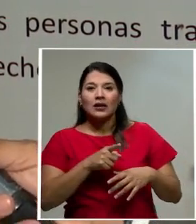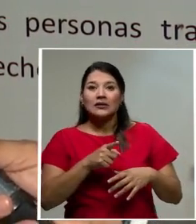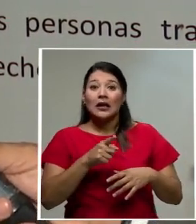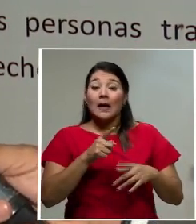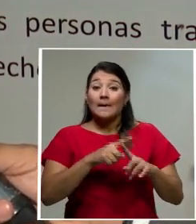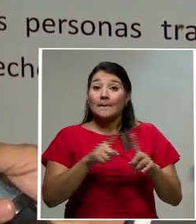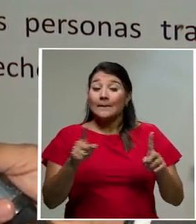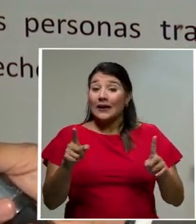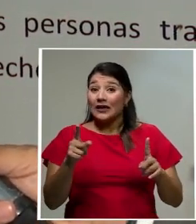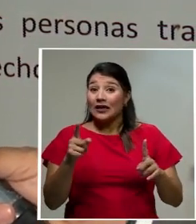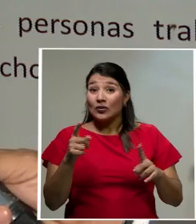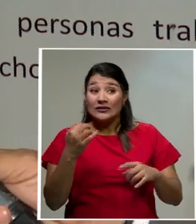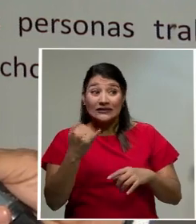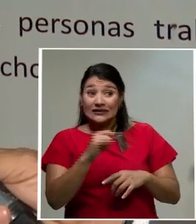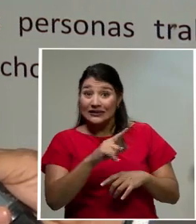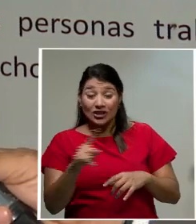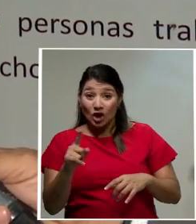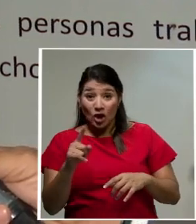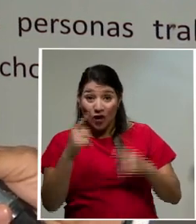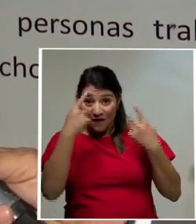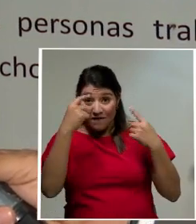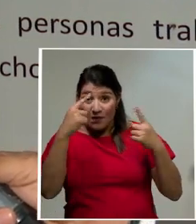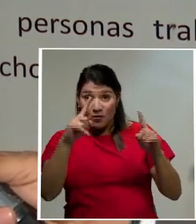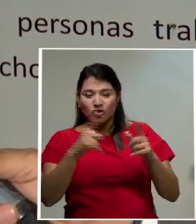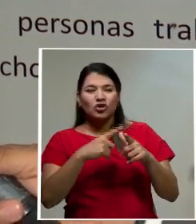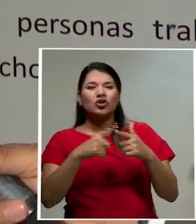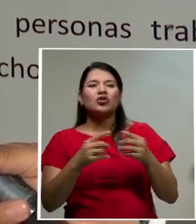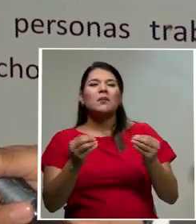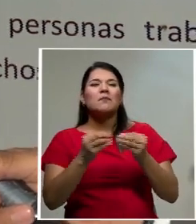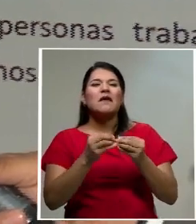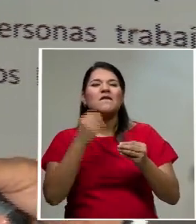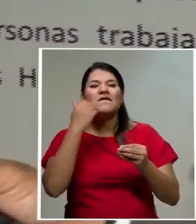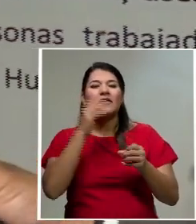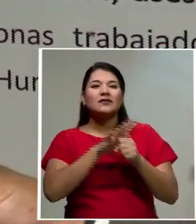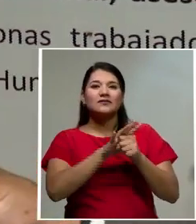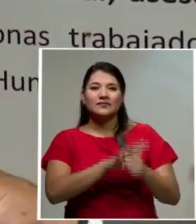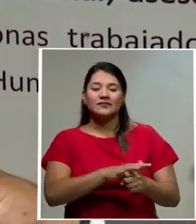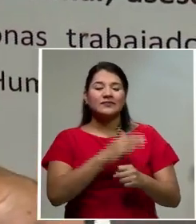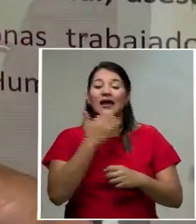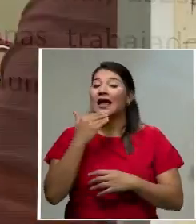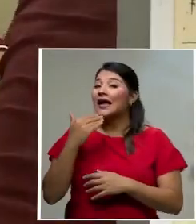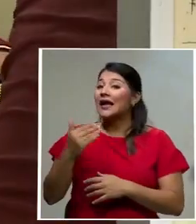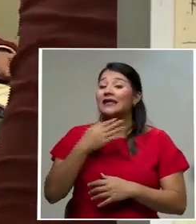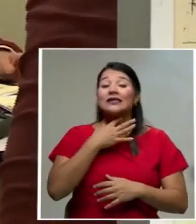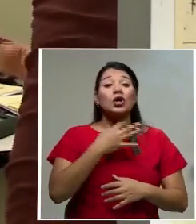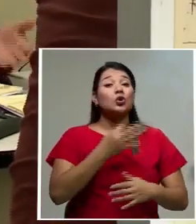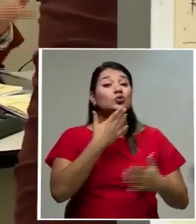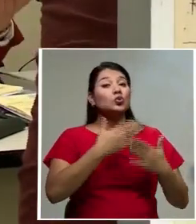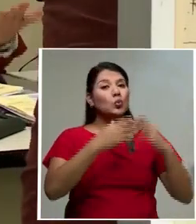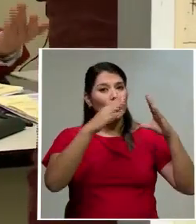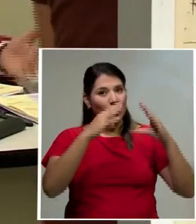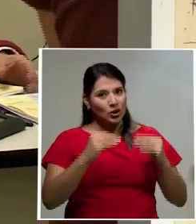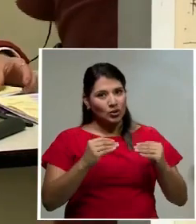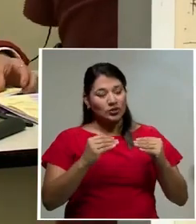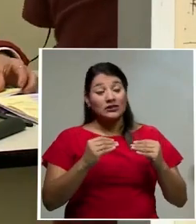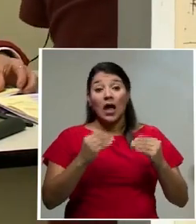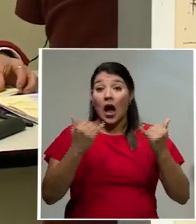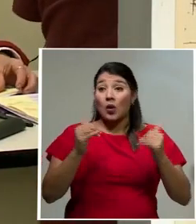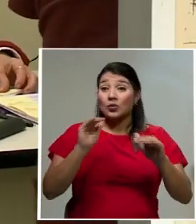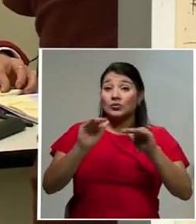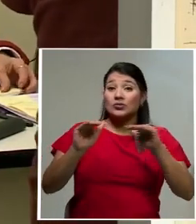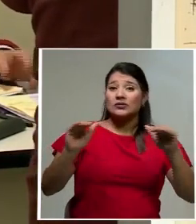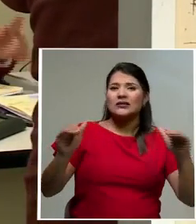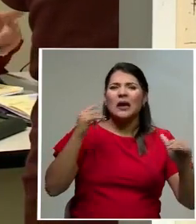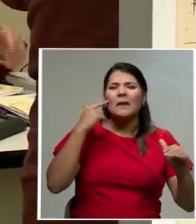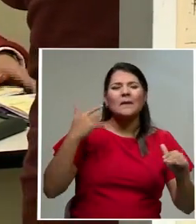tan reconocido, pues es mucho más fácil poder reprimirlo. Gracias, doña Fidelina. Con mucho gusto, muy buenas noches, y hacer un llamado, ¿verdad?, para que